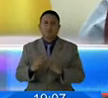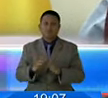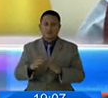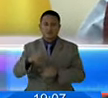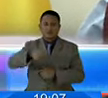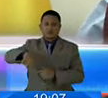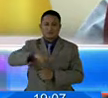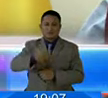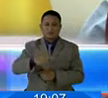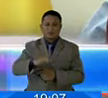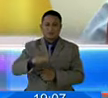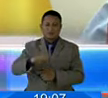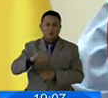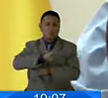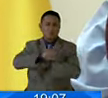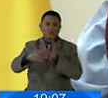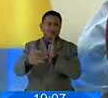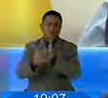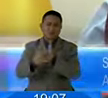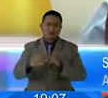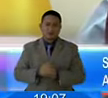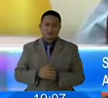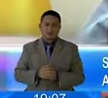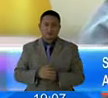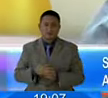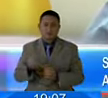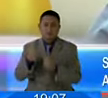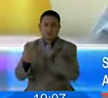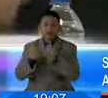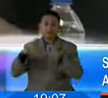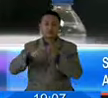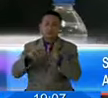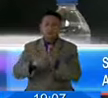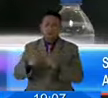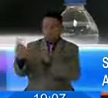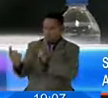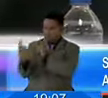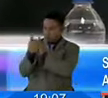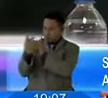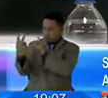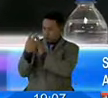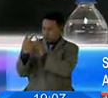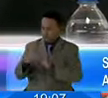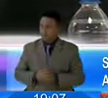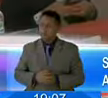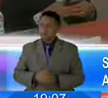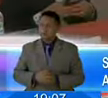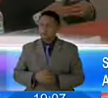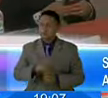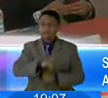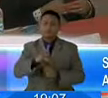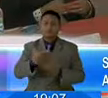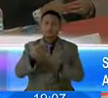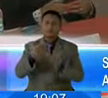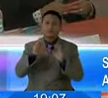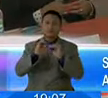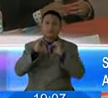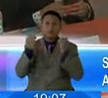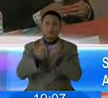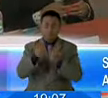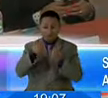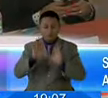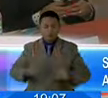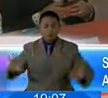de las expresiones digitales. Dialogar es mirarse a los ojos. Sostienen que el rol que cumplen las organizaciones sociales es